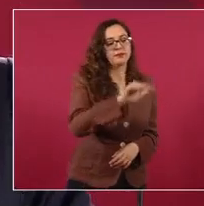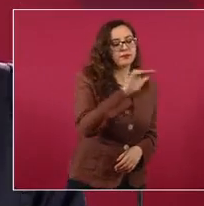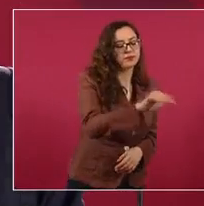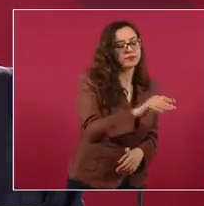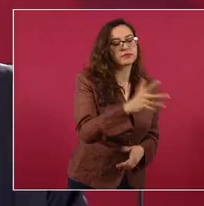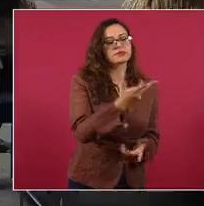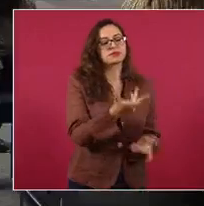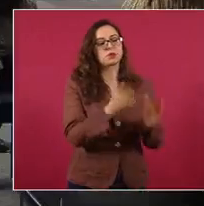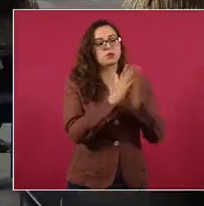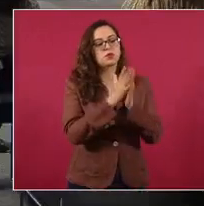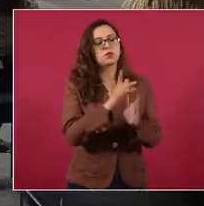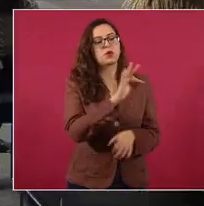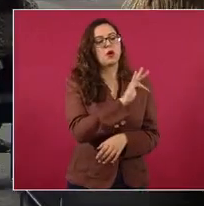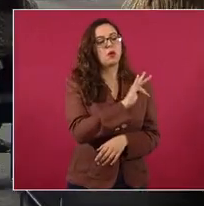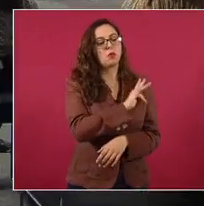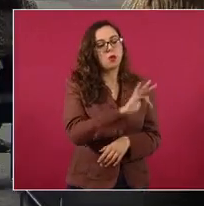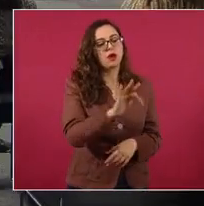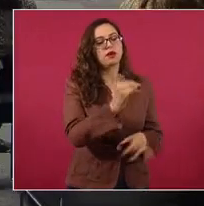una investigación